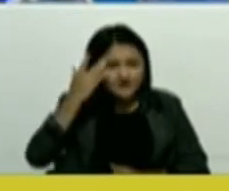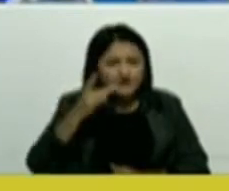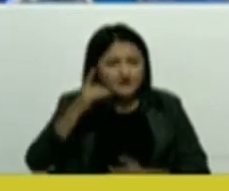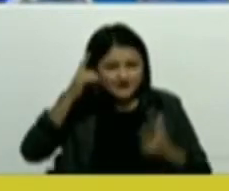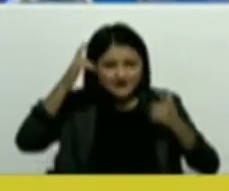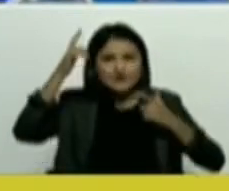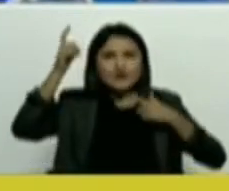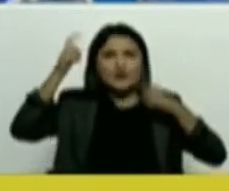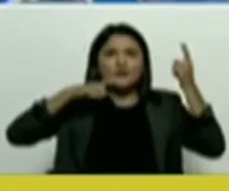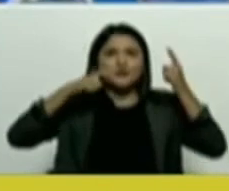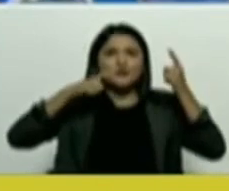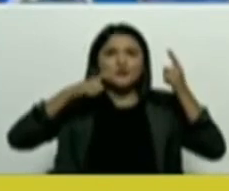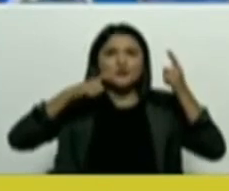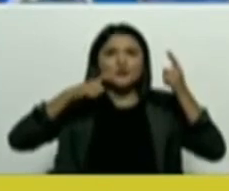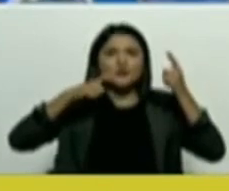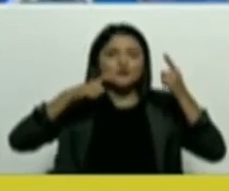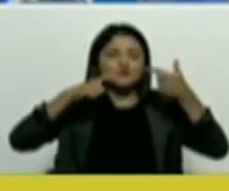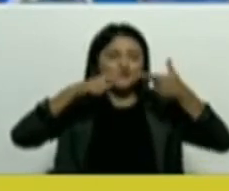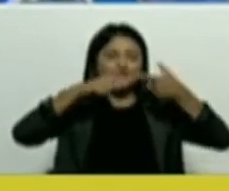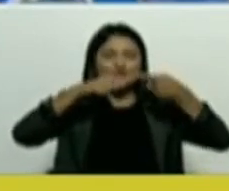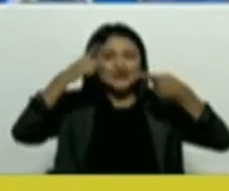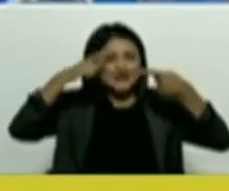Chávez es un don de Dios.